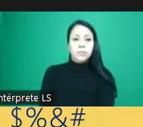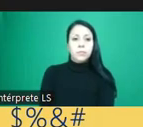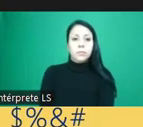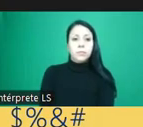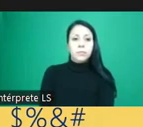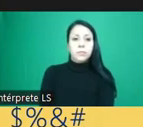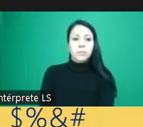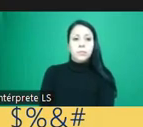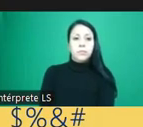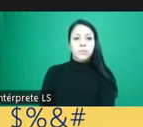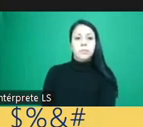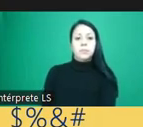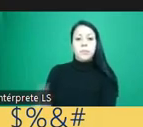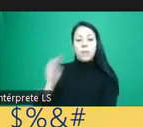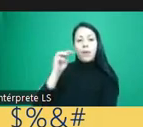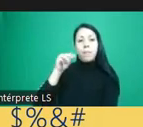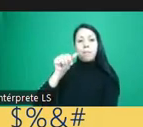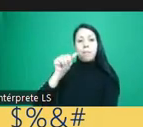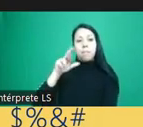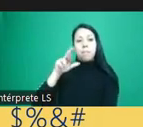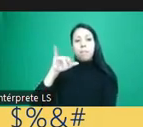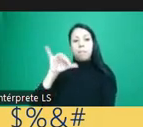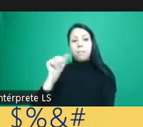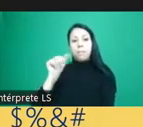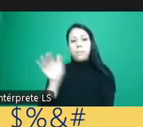Ale Ramos dice que ya.